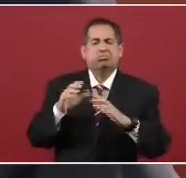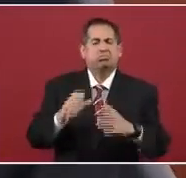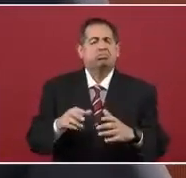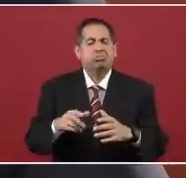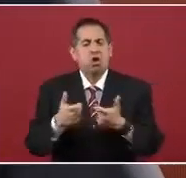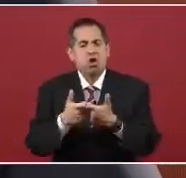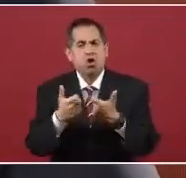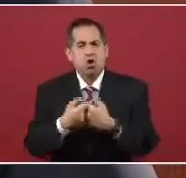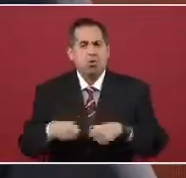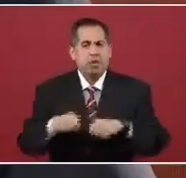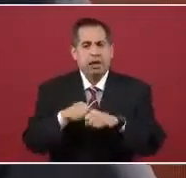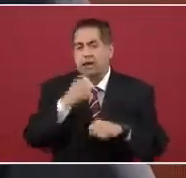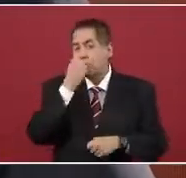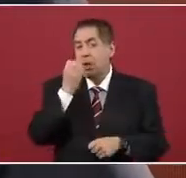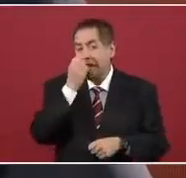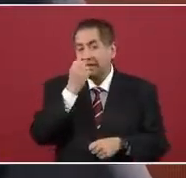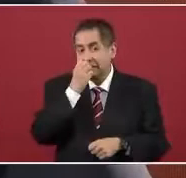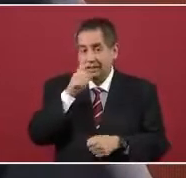las cooperativas escolares